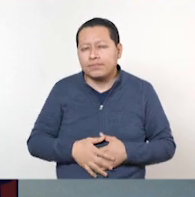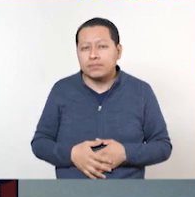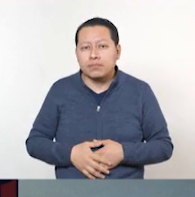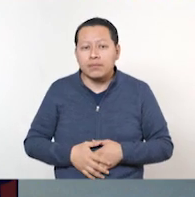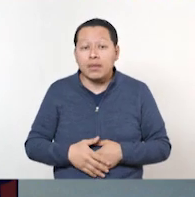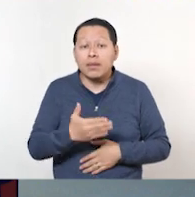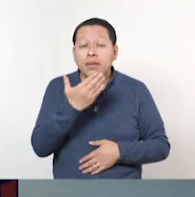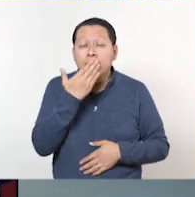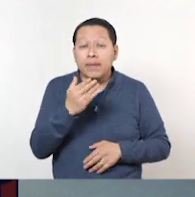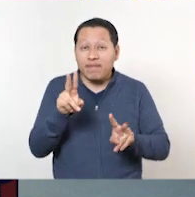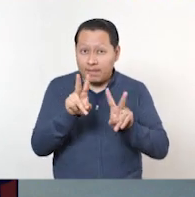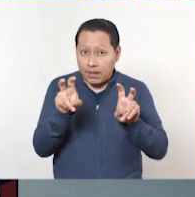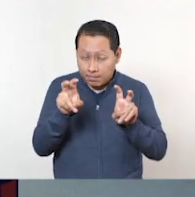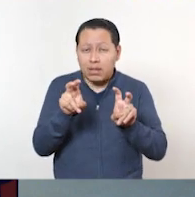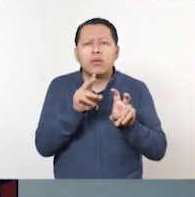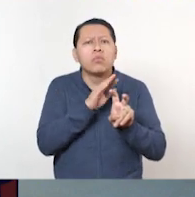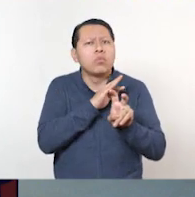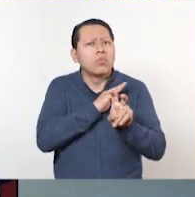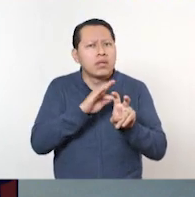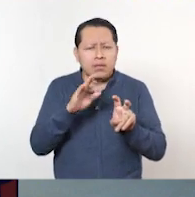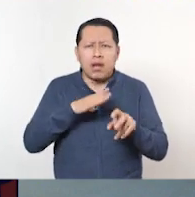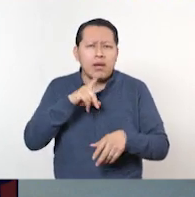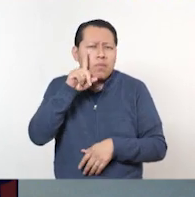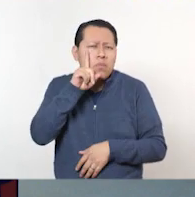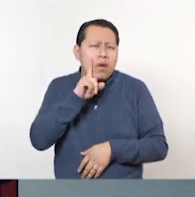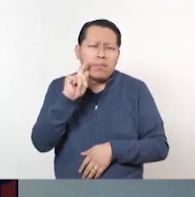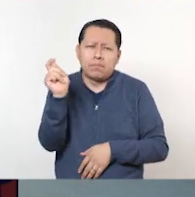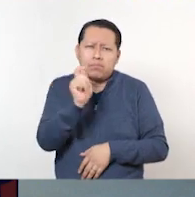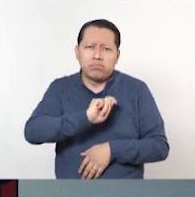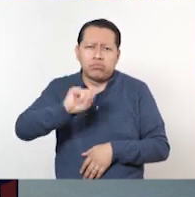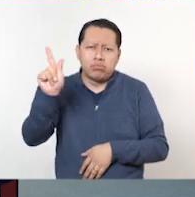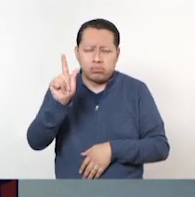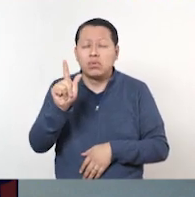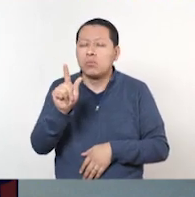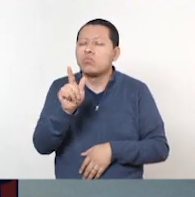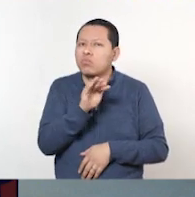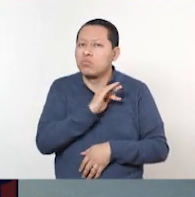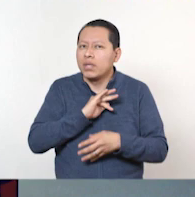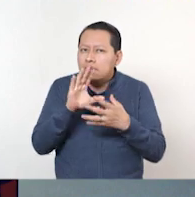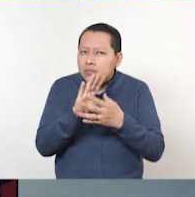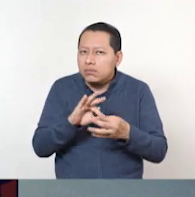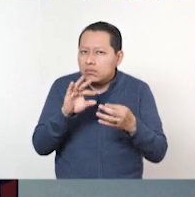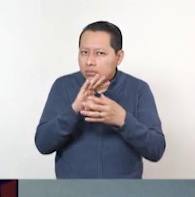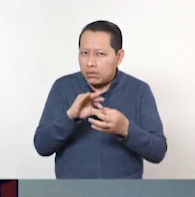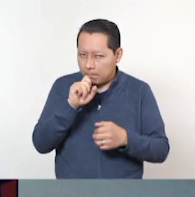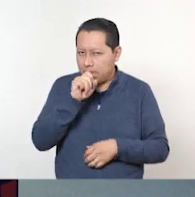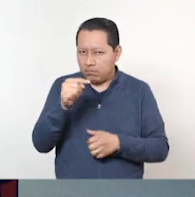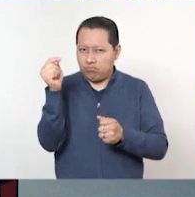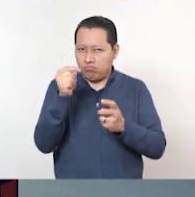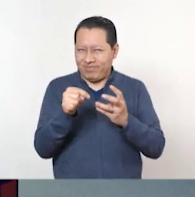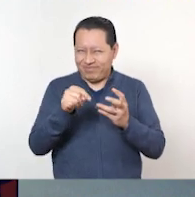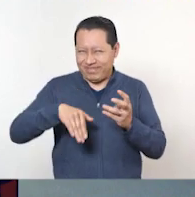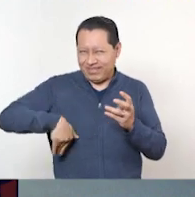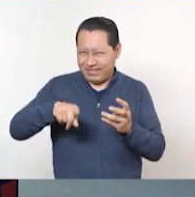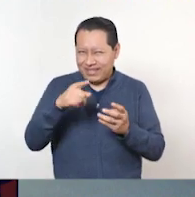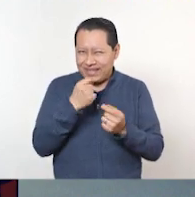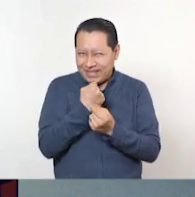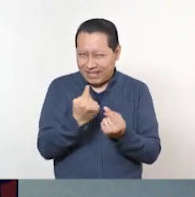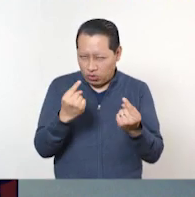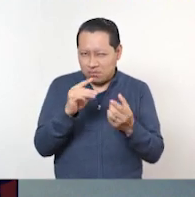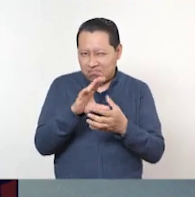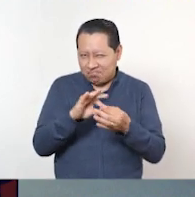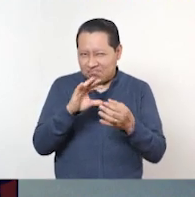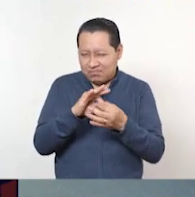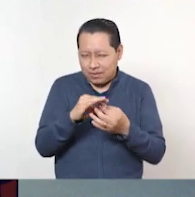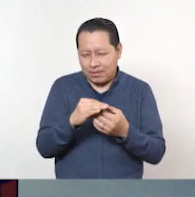Bueno, y para conocer mejor de este tema, tenemos a una experta con quien vamos a conversar algunos de estos cuestionamientos de las niñas